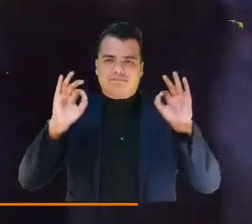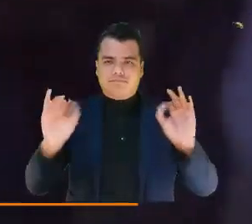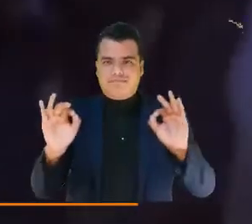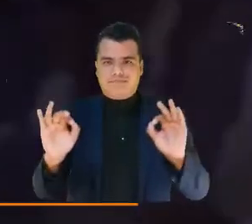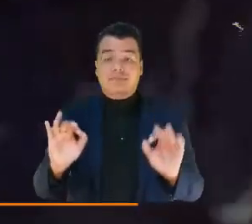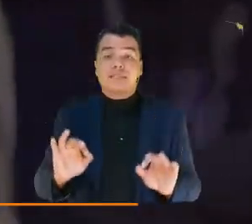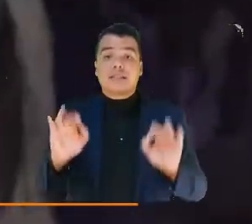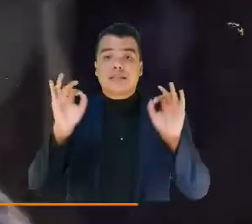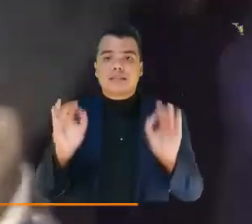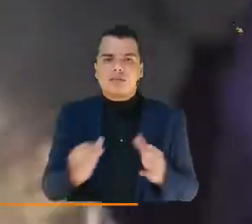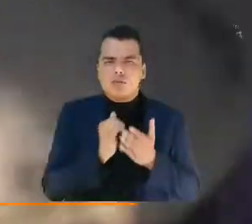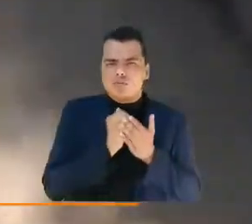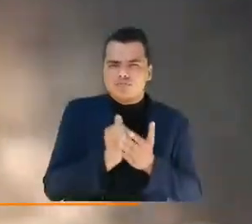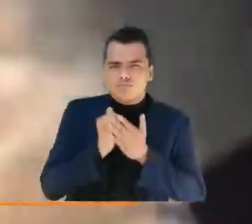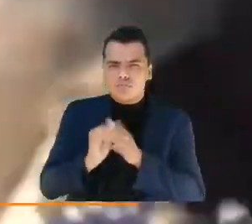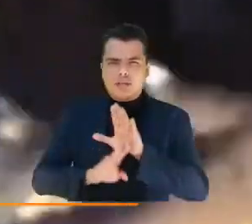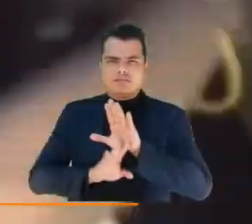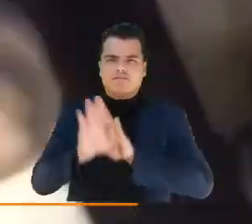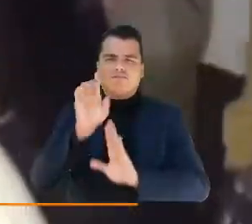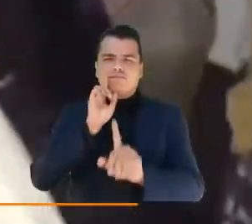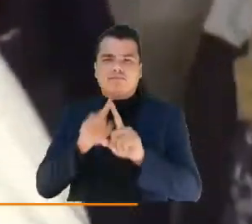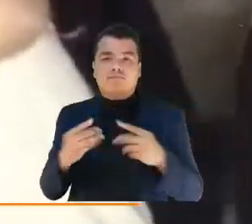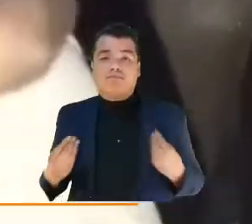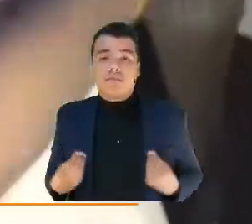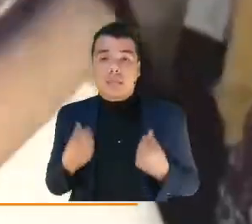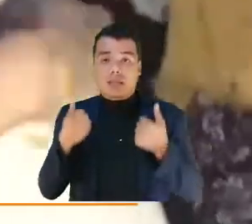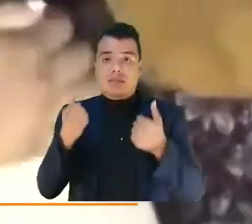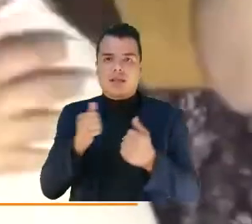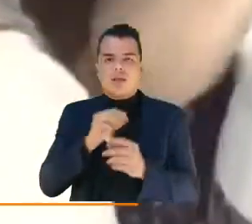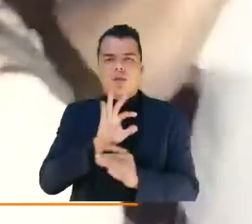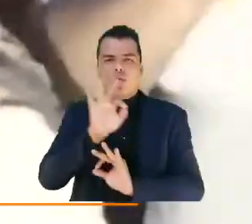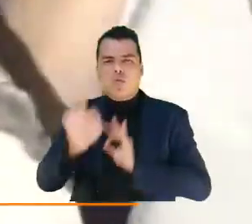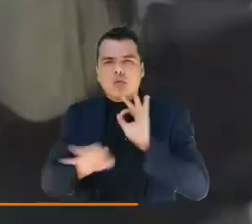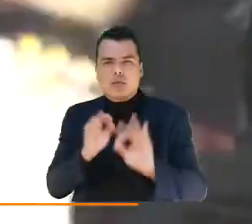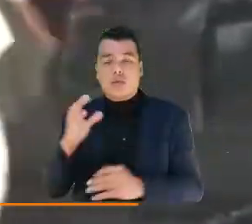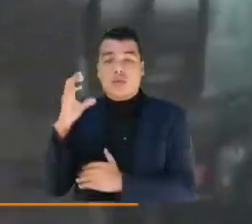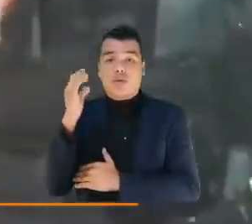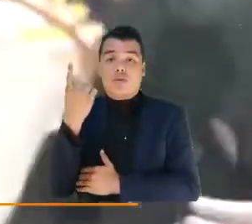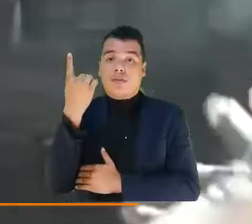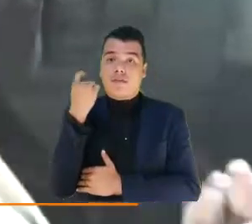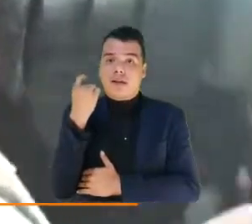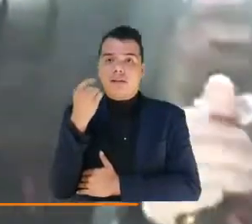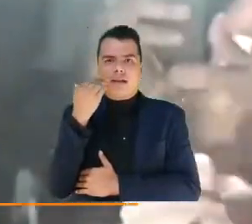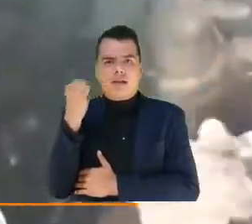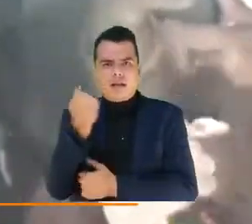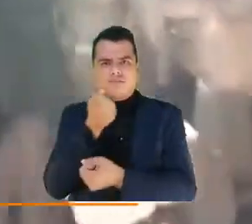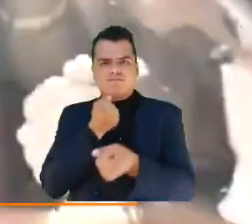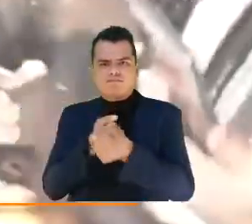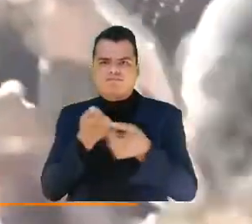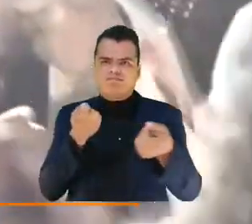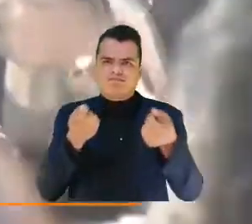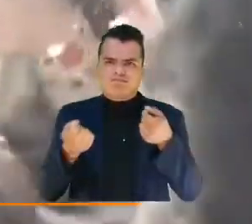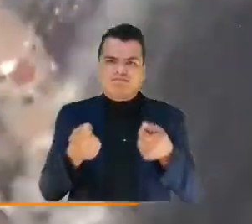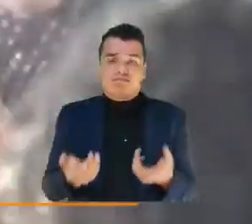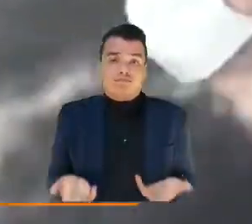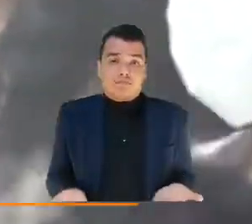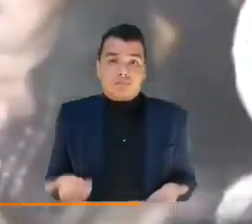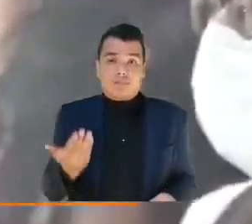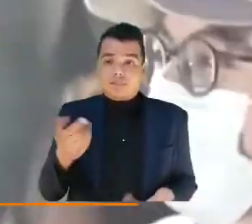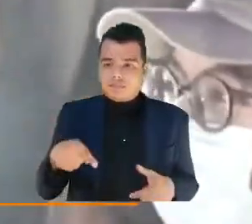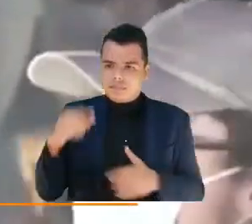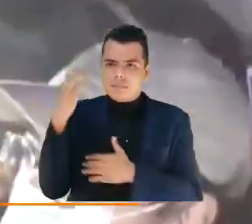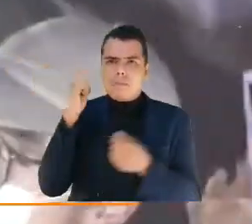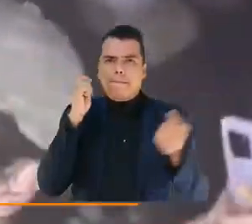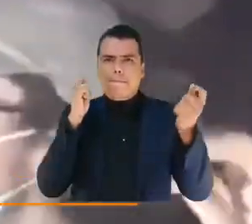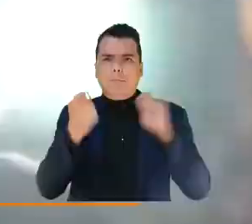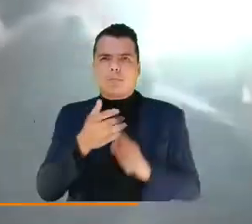necesita para cuidar, para anidar la vida. Nos necesita, Colombia necesita a las mujeres. Si este país no va a